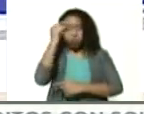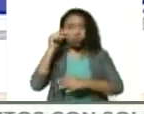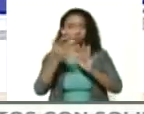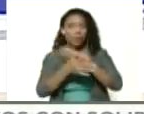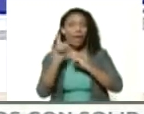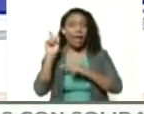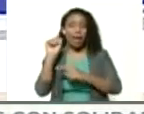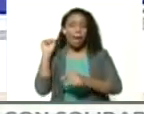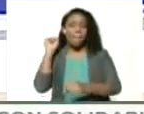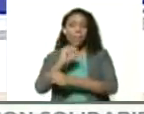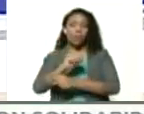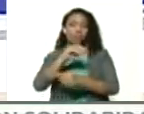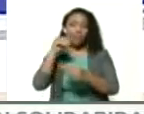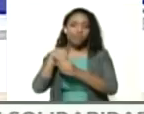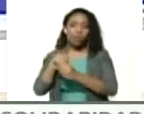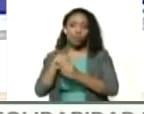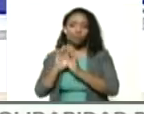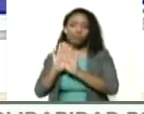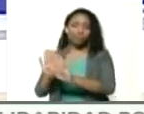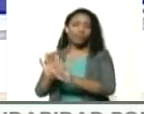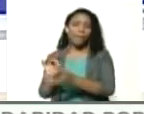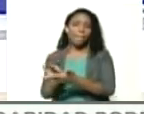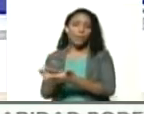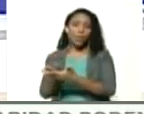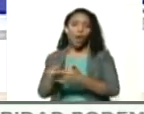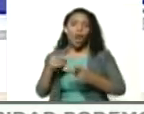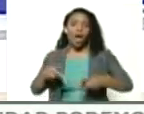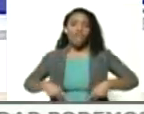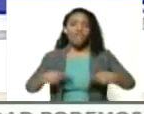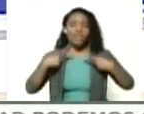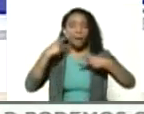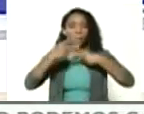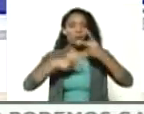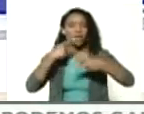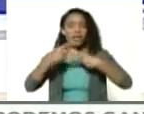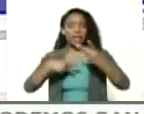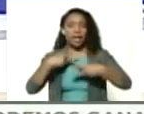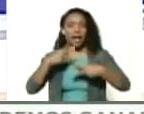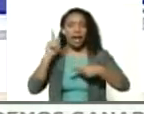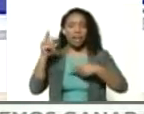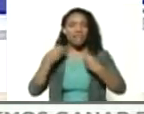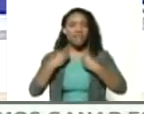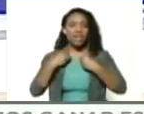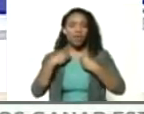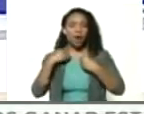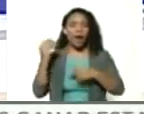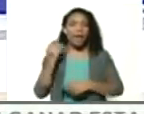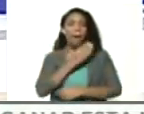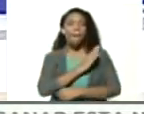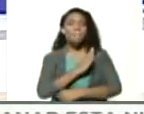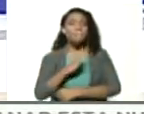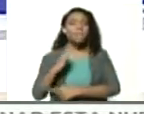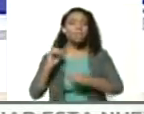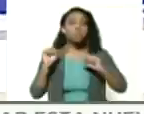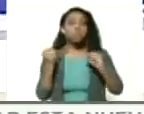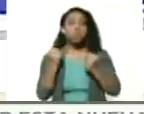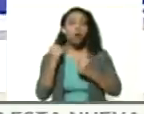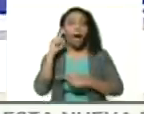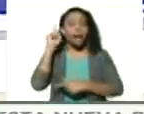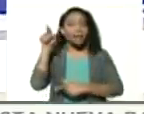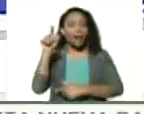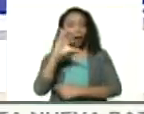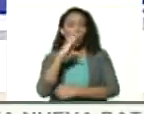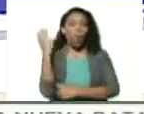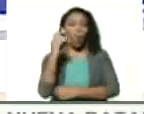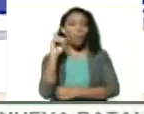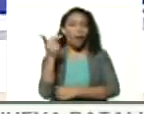aislado y execrado de la vida política del país, viviendo en Bogotá, colombianizado totalmente, en